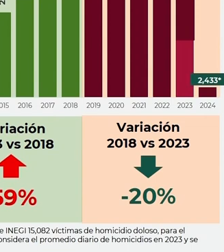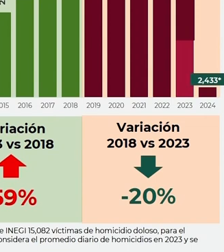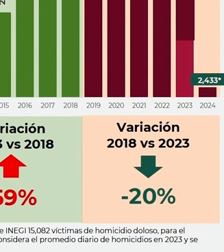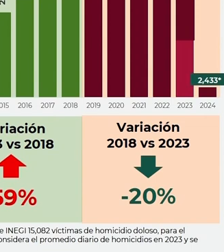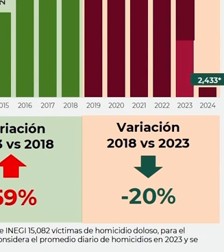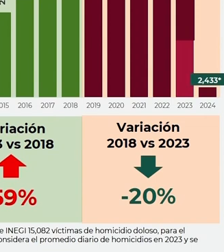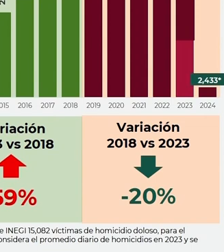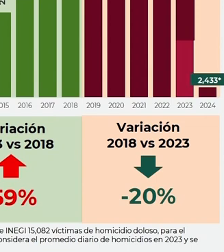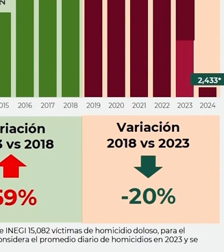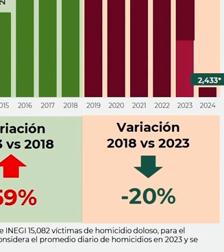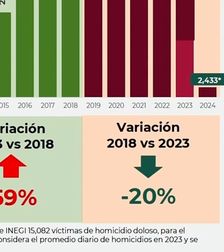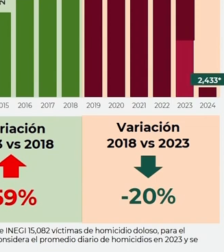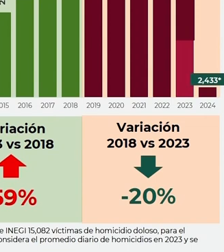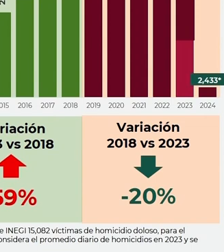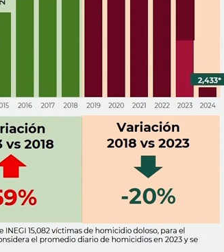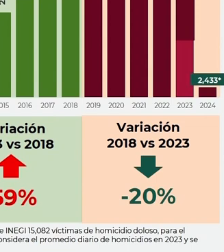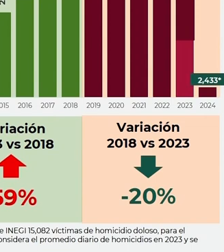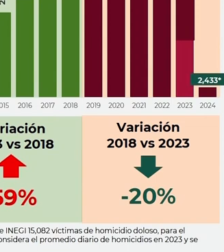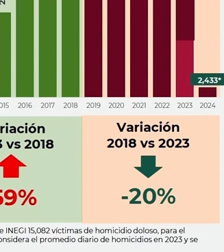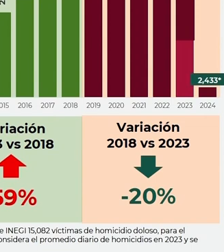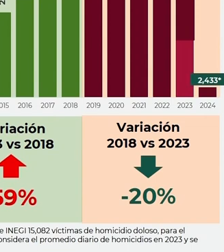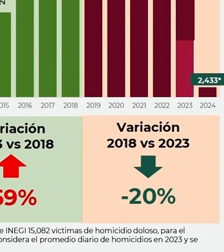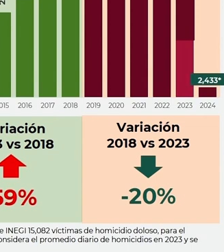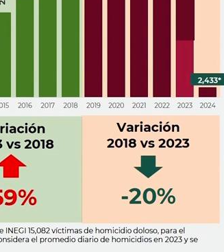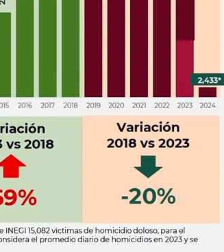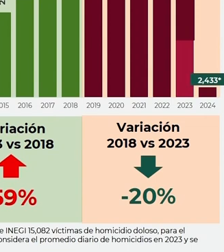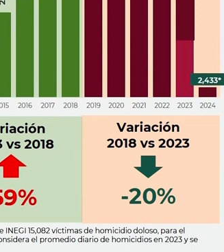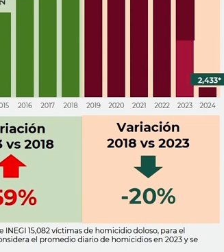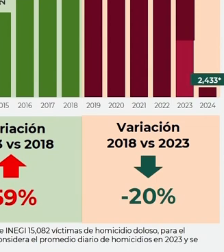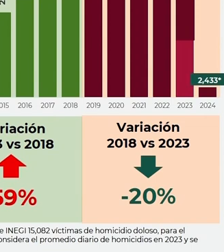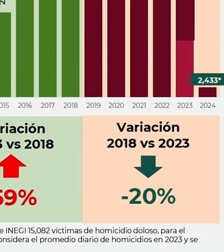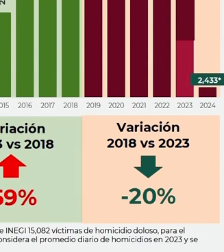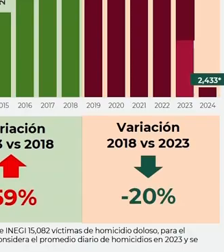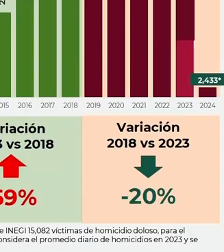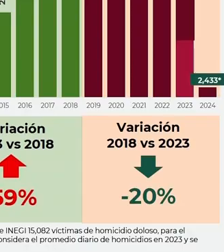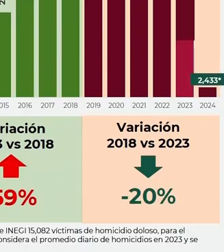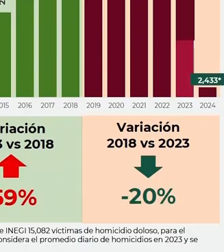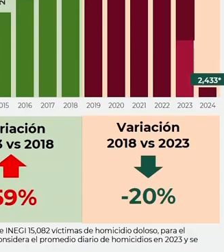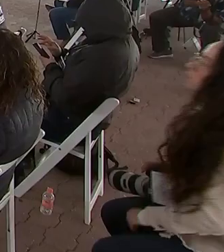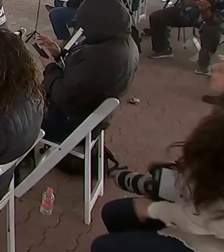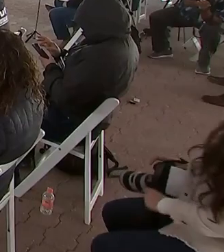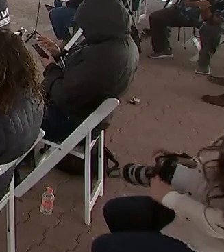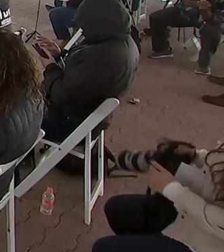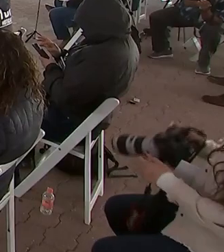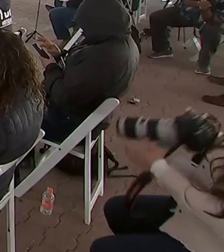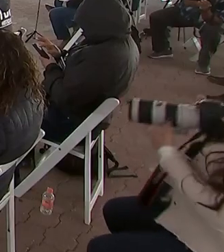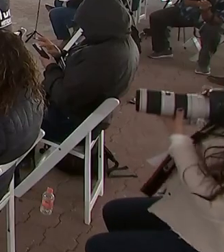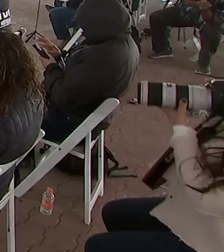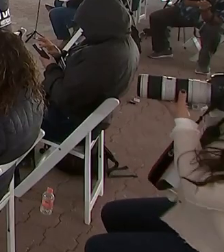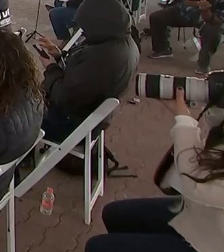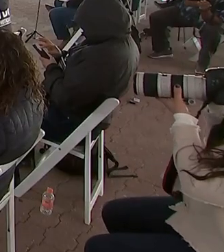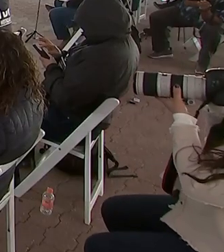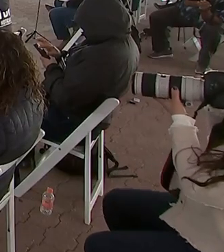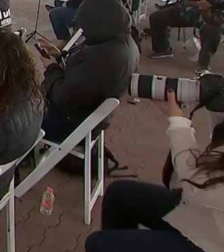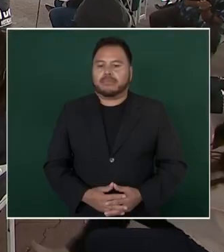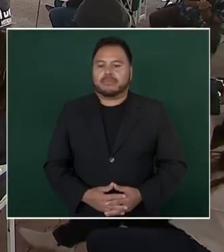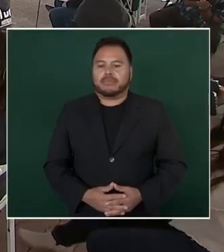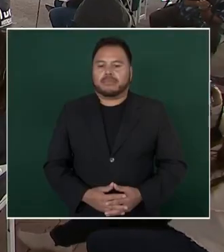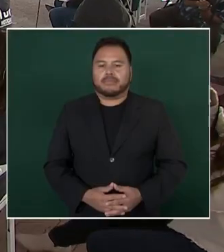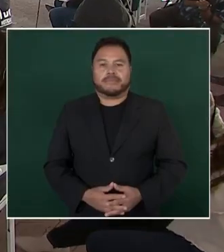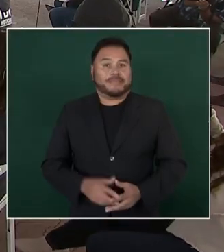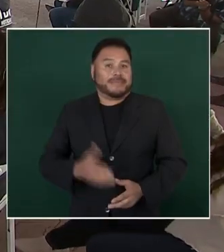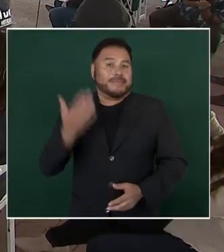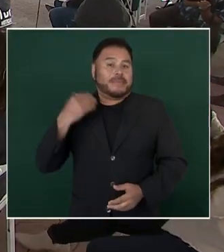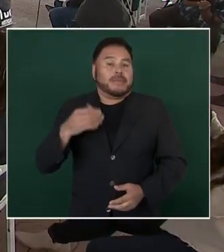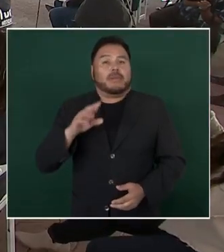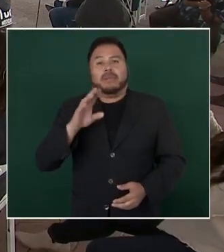Donde declara la guerra, cuando recibe de Fox, por aquí,